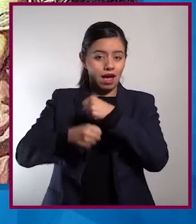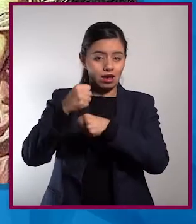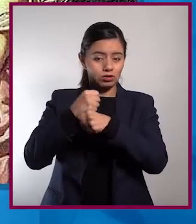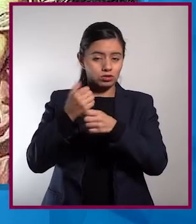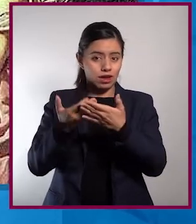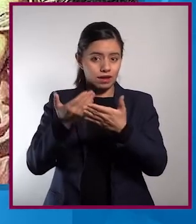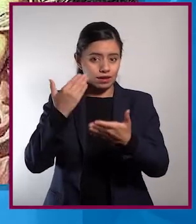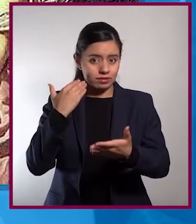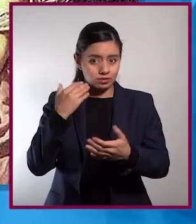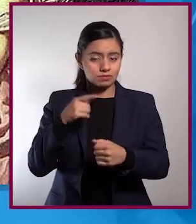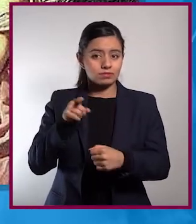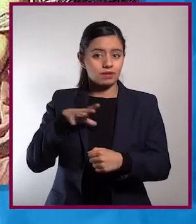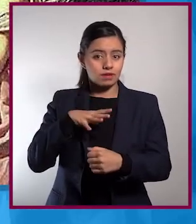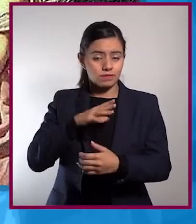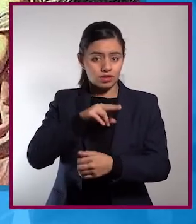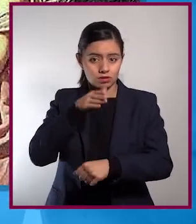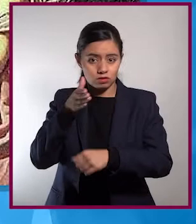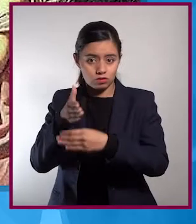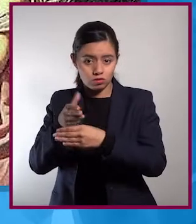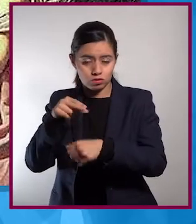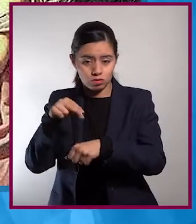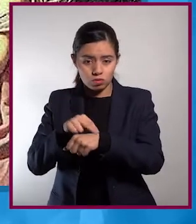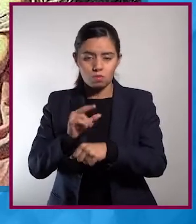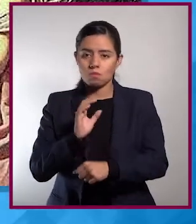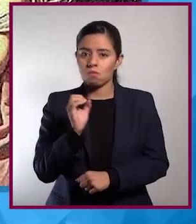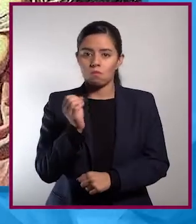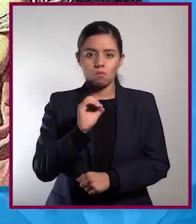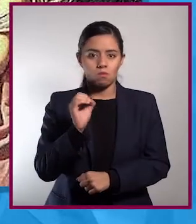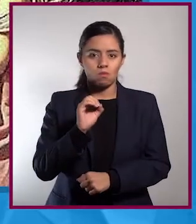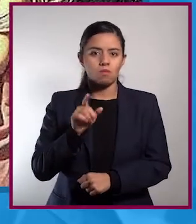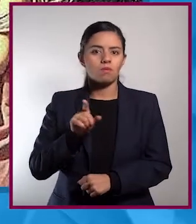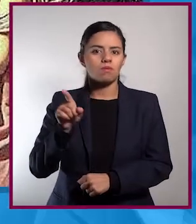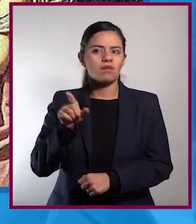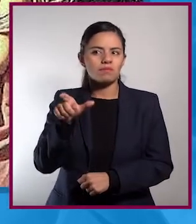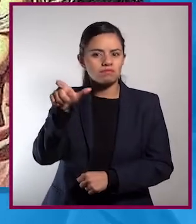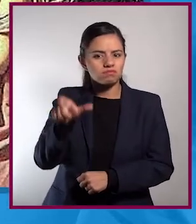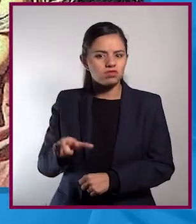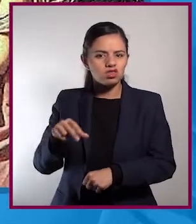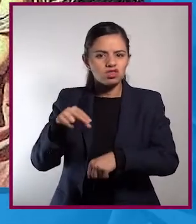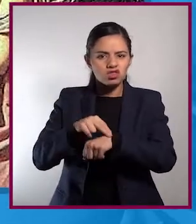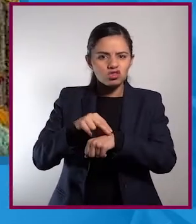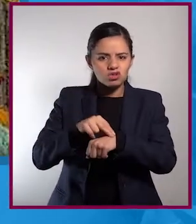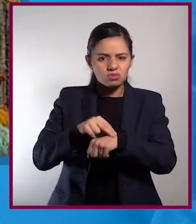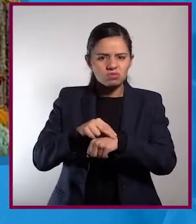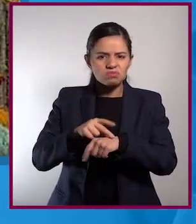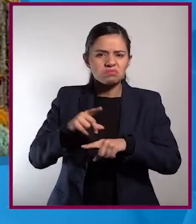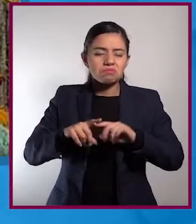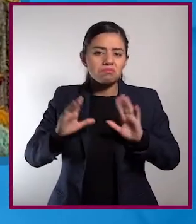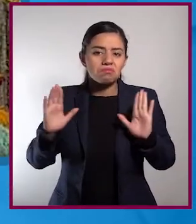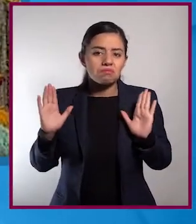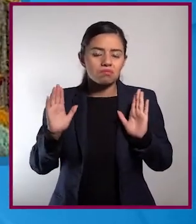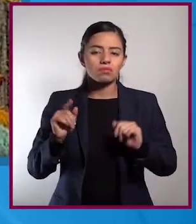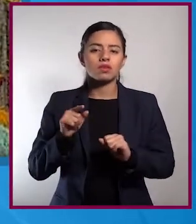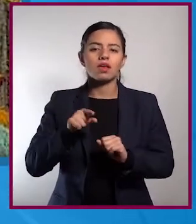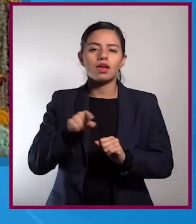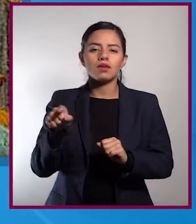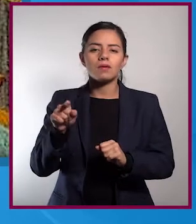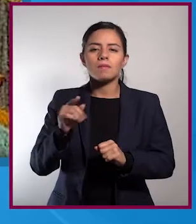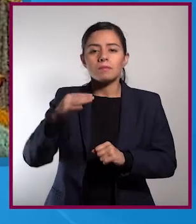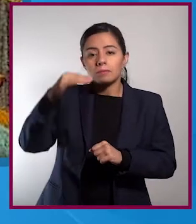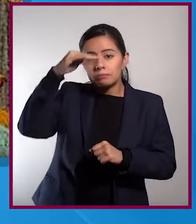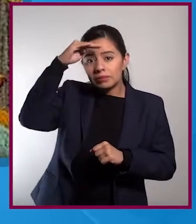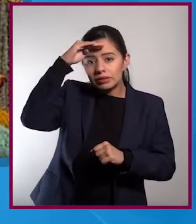2500 años no existían los consultorios clínicos como tales, y la figura del médico no estaba bien definida, pues este se